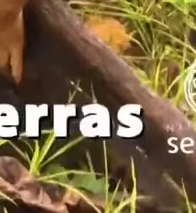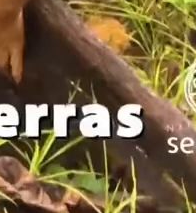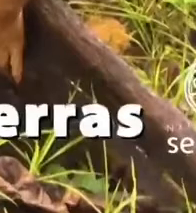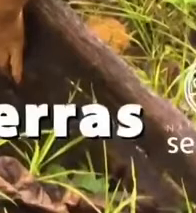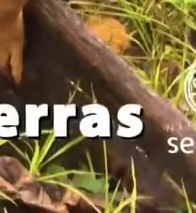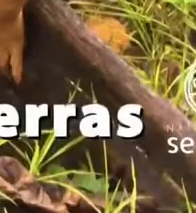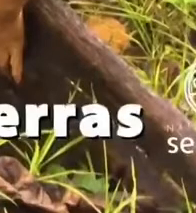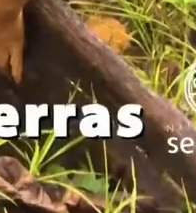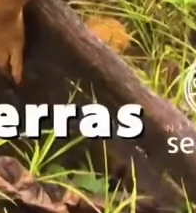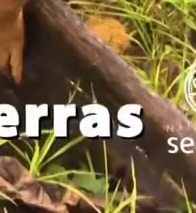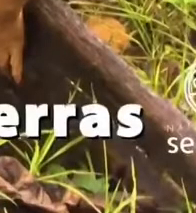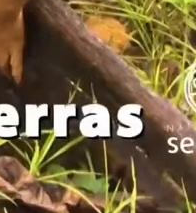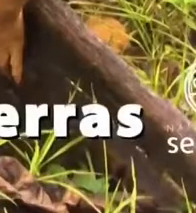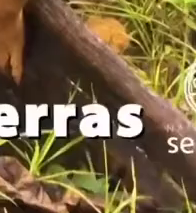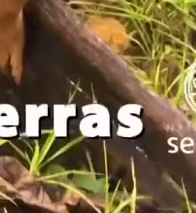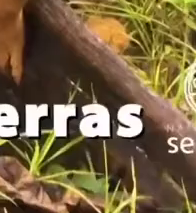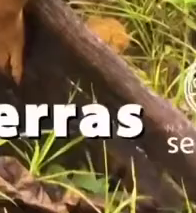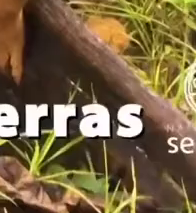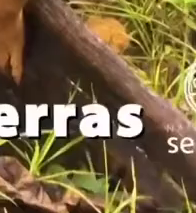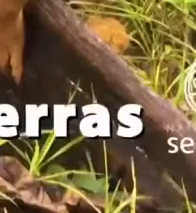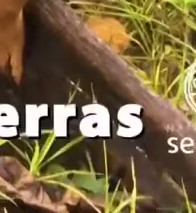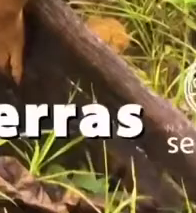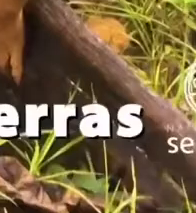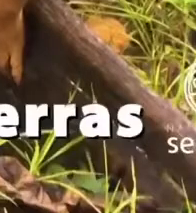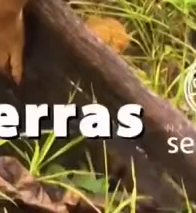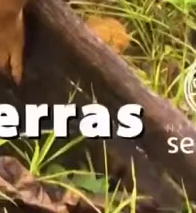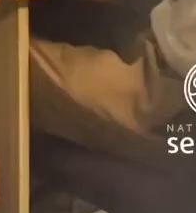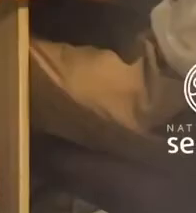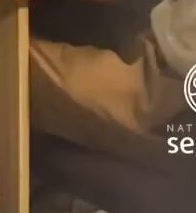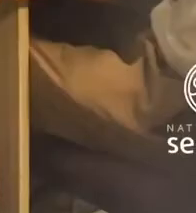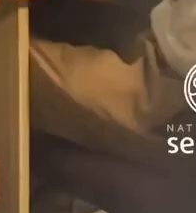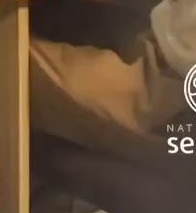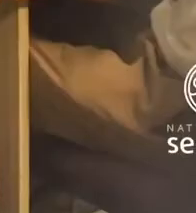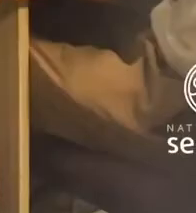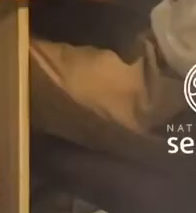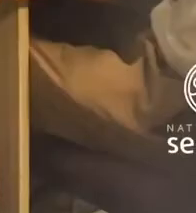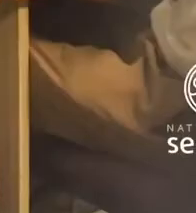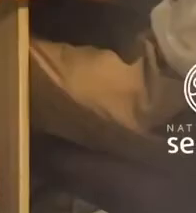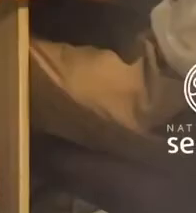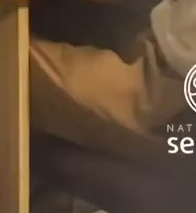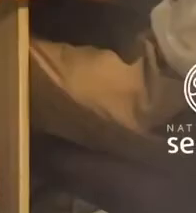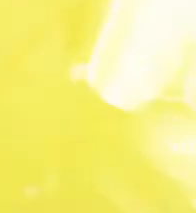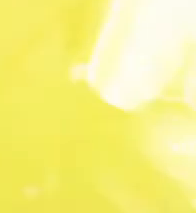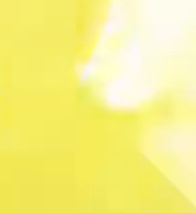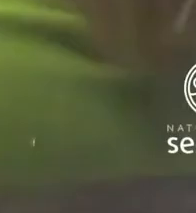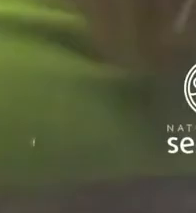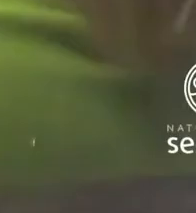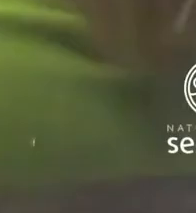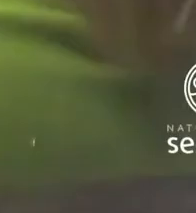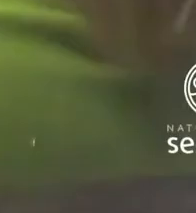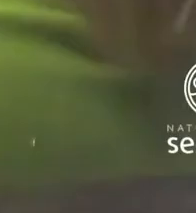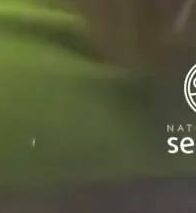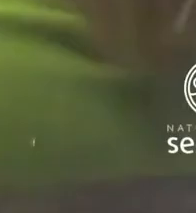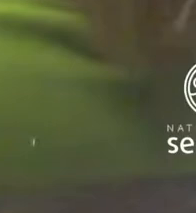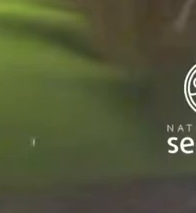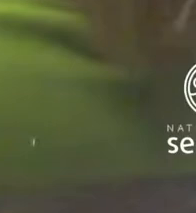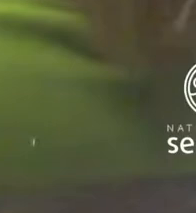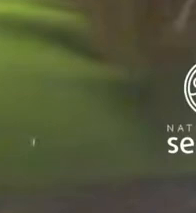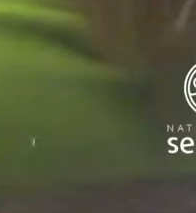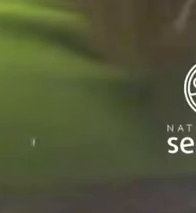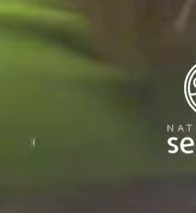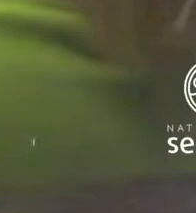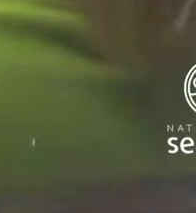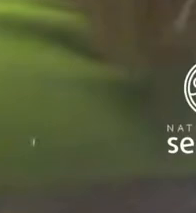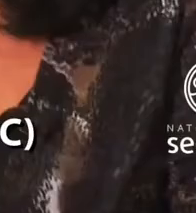el suelo, proteger el suelo, y está muy bien pensado que se bonifique por eso. No es un sacrificio para el banco mejorar las tasas de interés